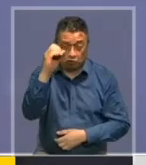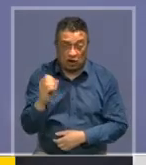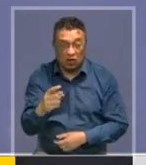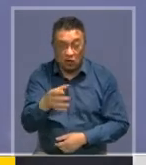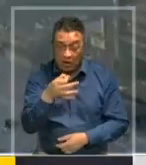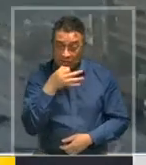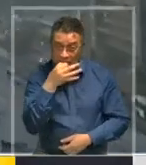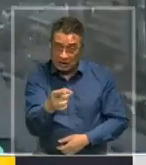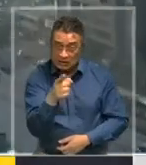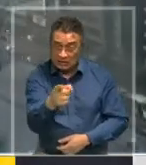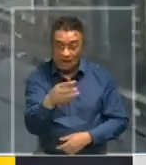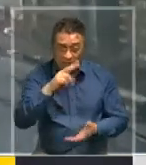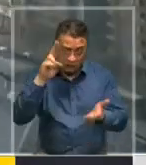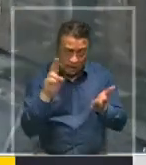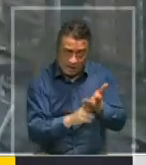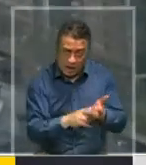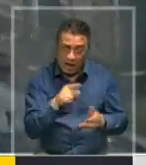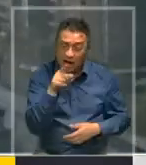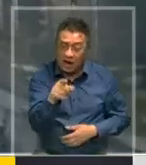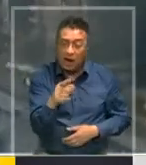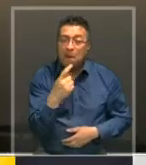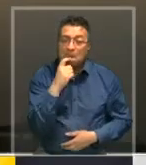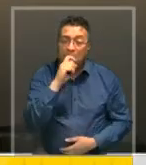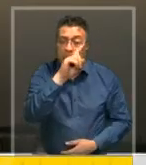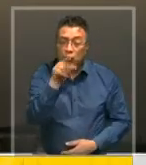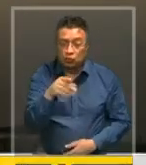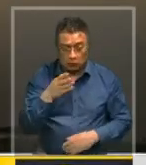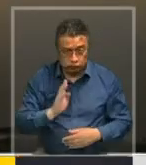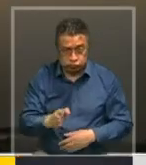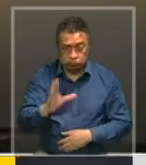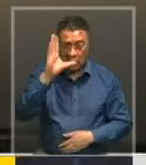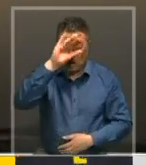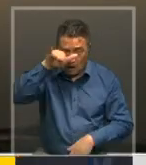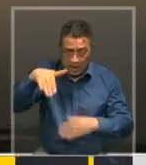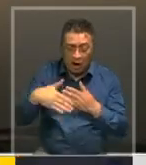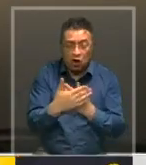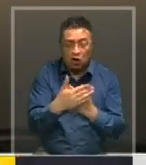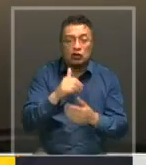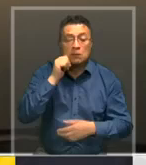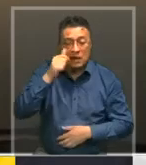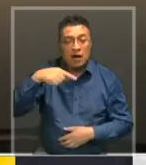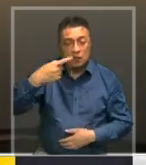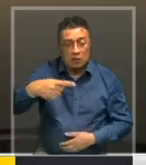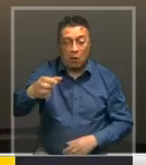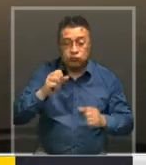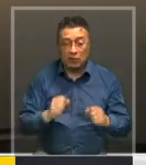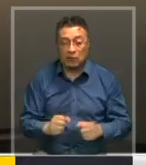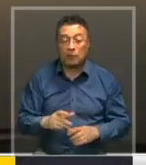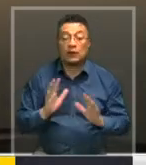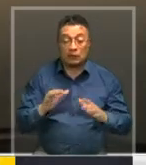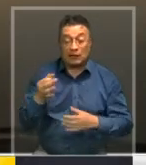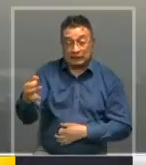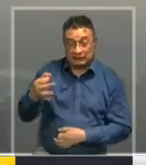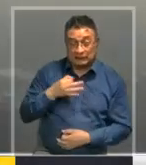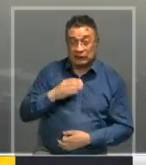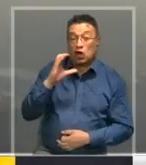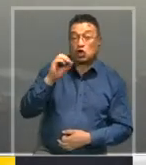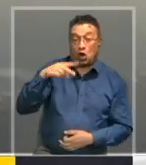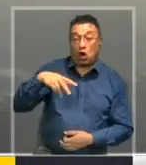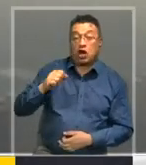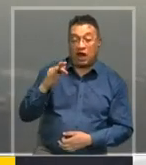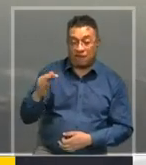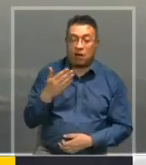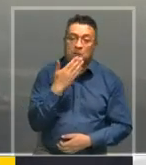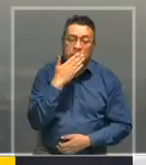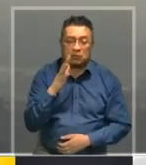va a tener no va a parar básicamente durante la noche, durante los próximos días. A ver, eso es lo que nos indica CONAF, que el organismo técnico nos indica que esto